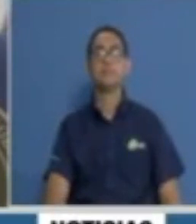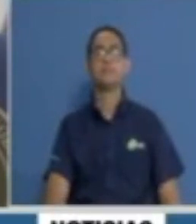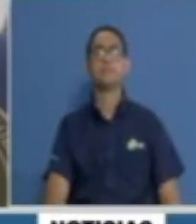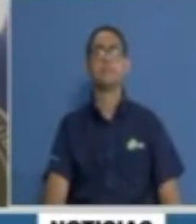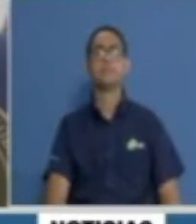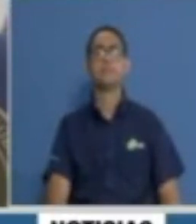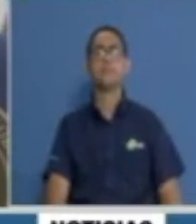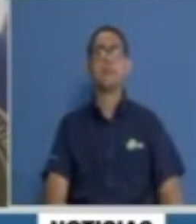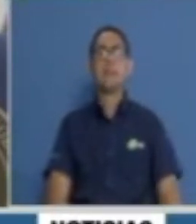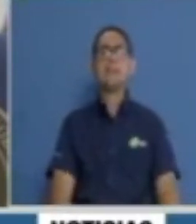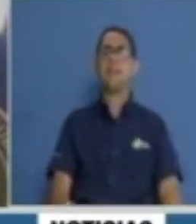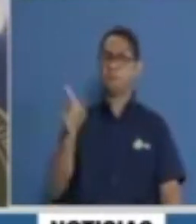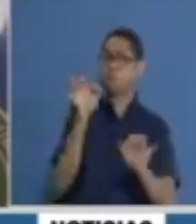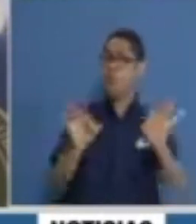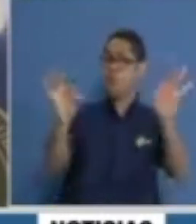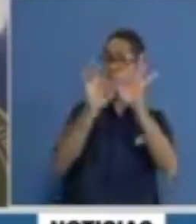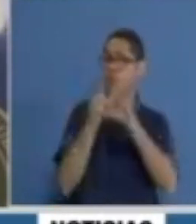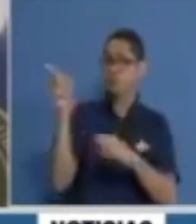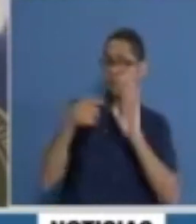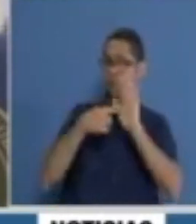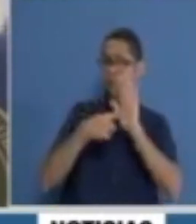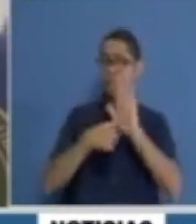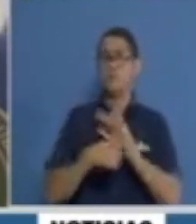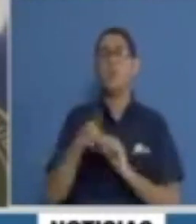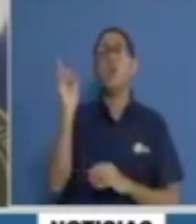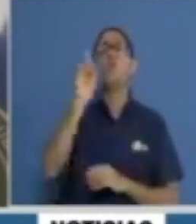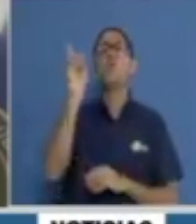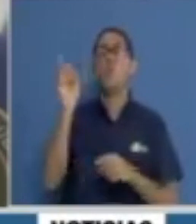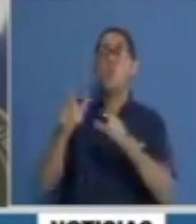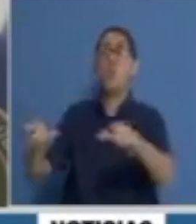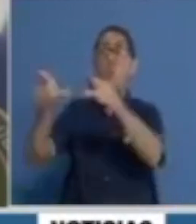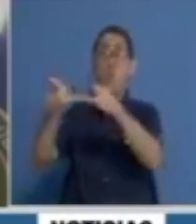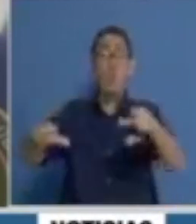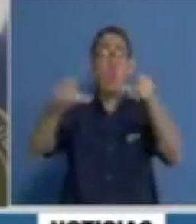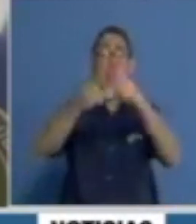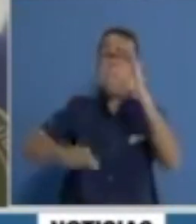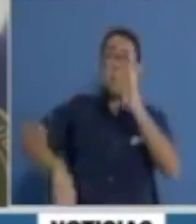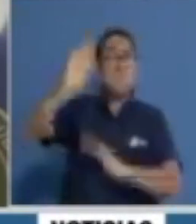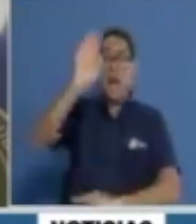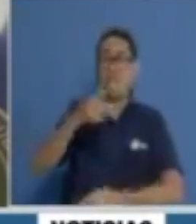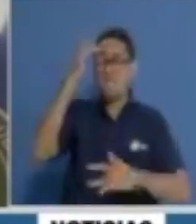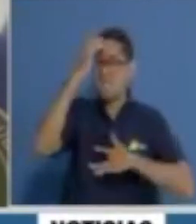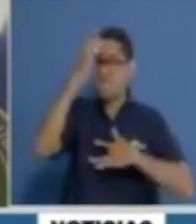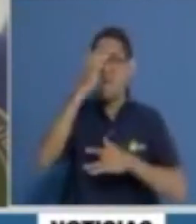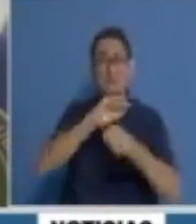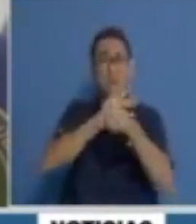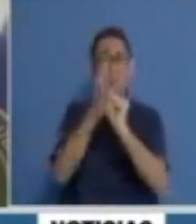los aspectos que es más importante. Estos son los lugares que han venido reportando mayor número de